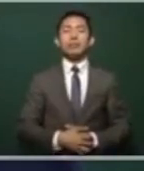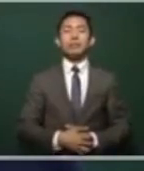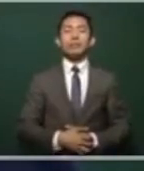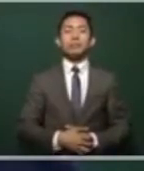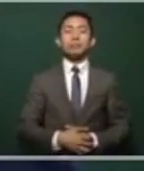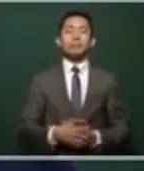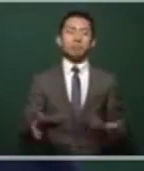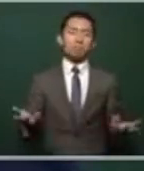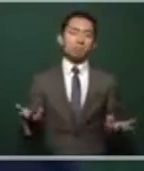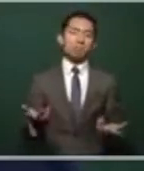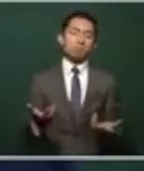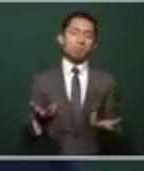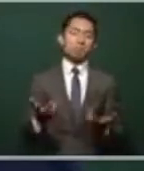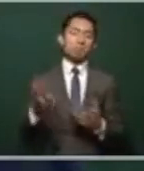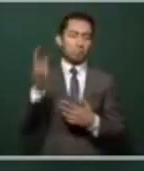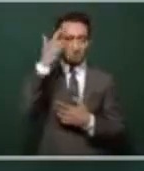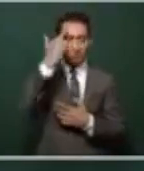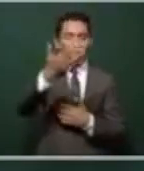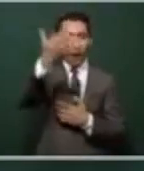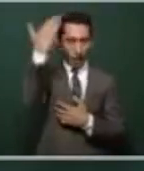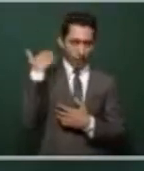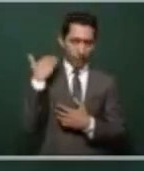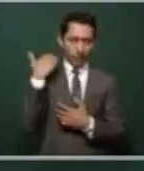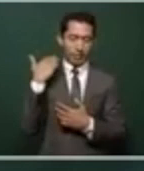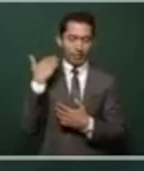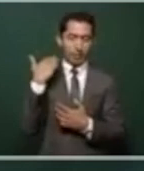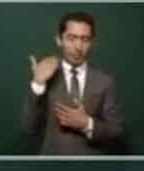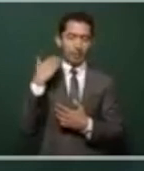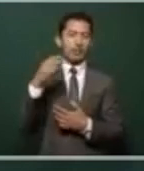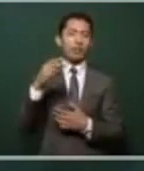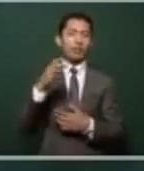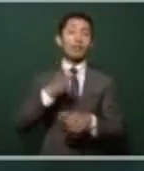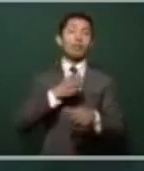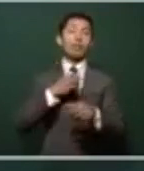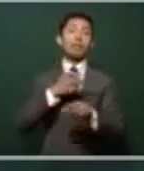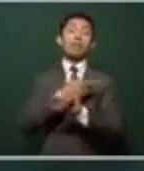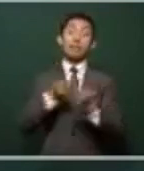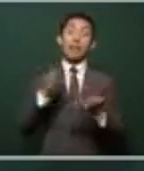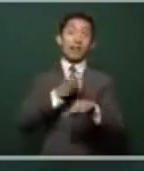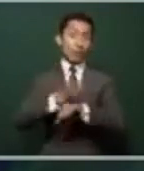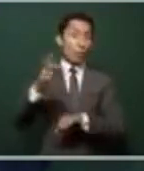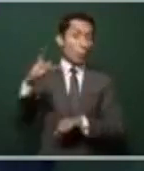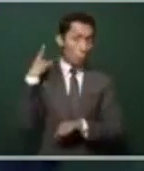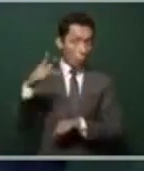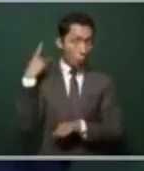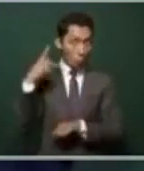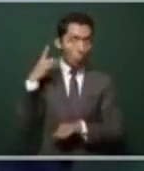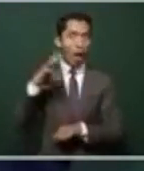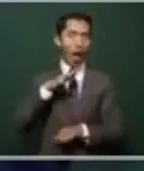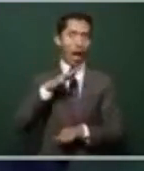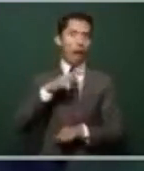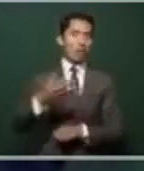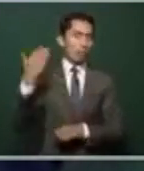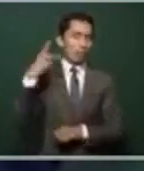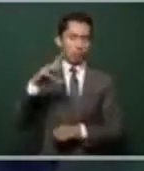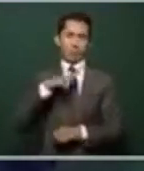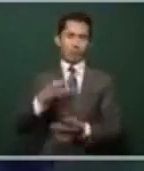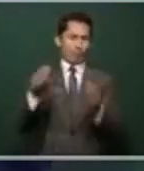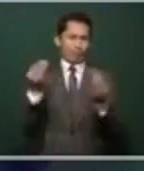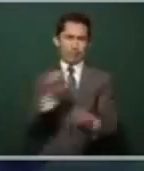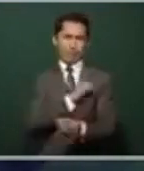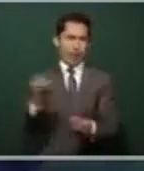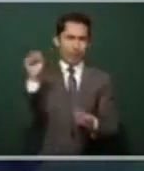era Puebla que tenía más Almarito, delitos, ¿no?,